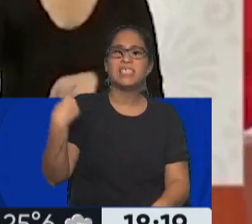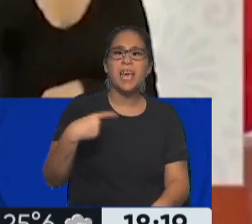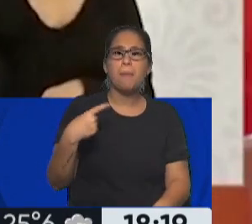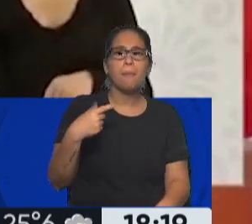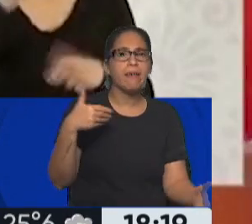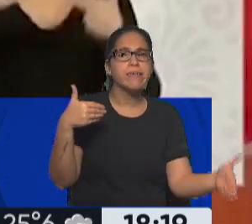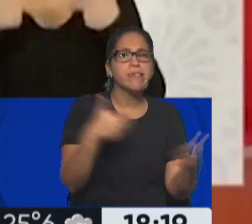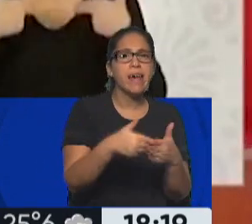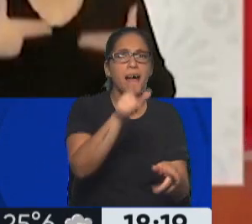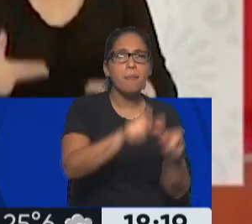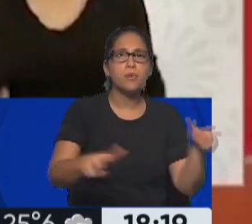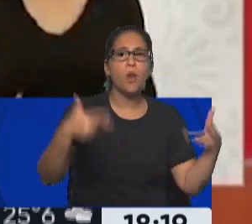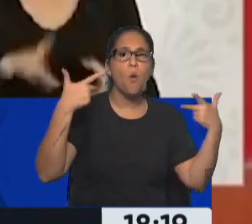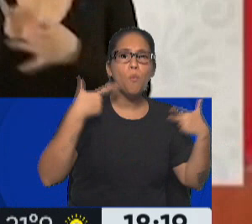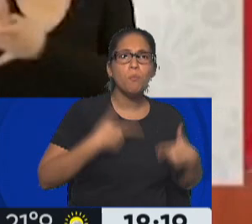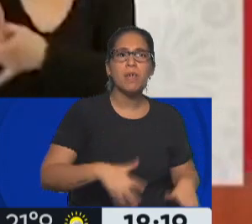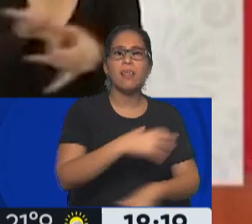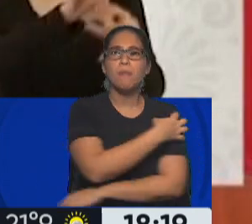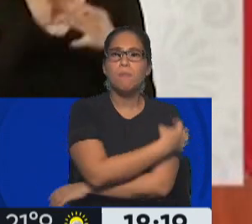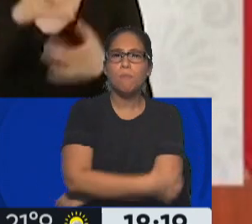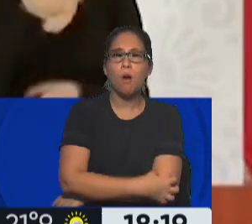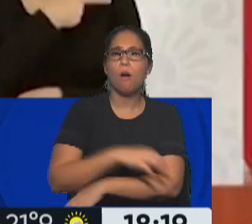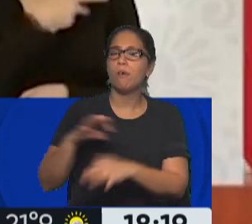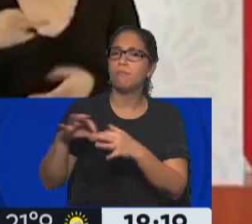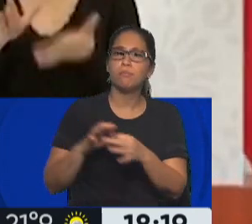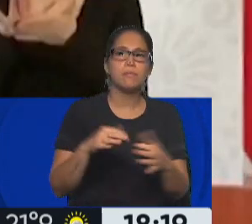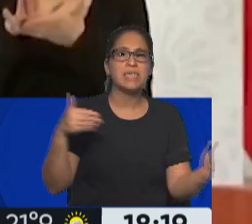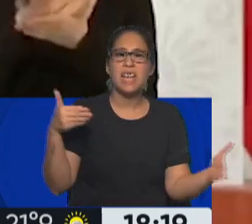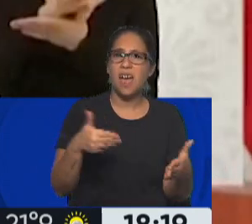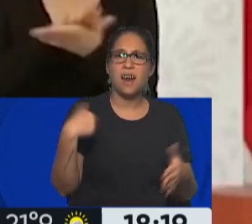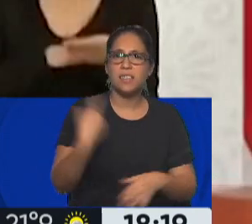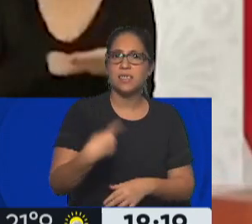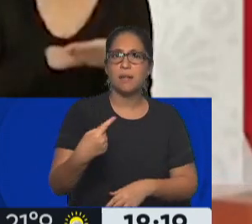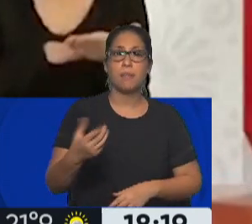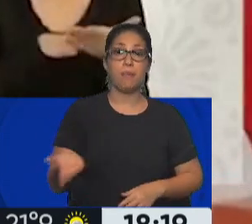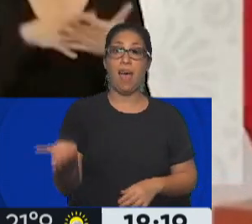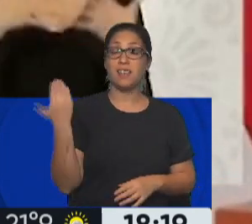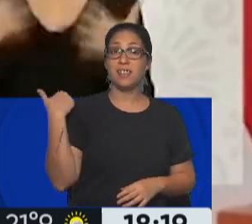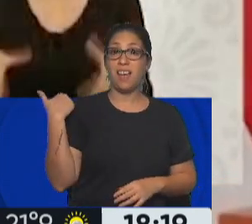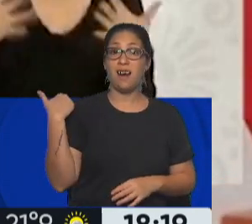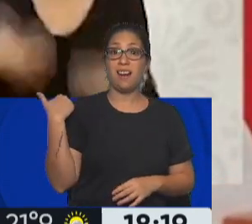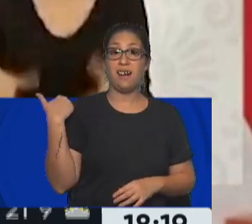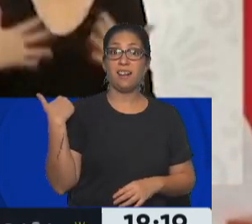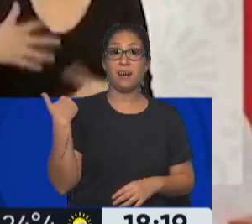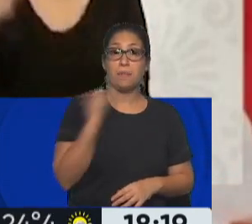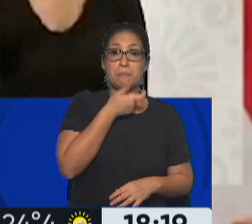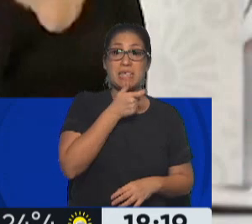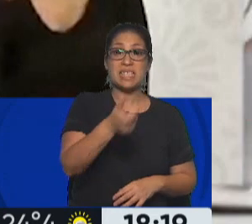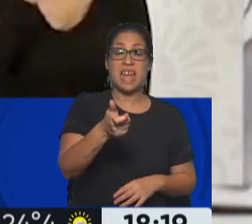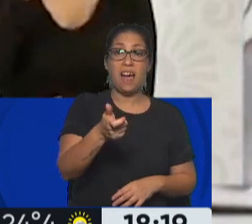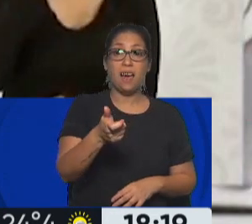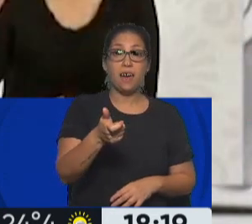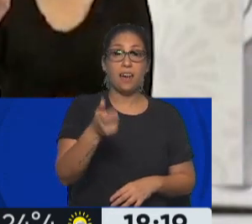del más humilde, de los pobres. Todavía el día de ayer su mensaje fue por